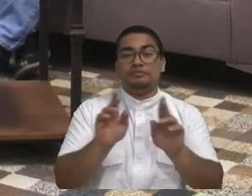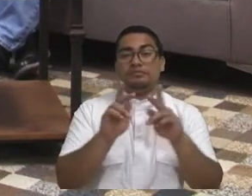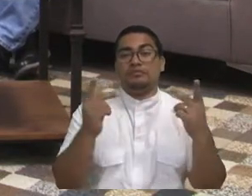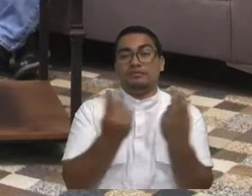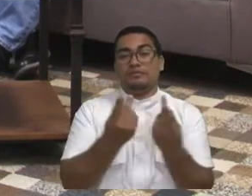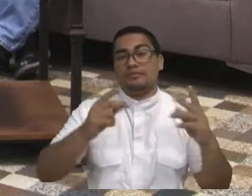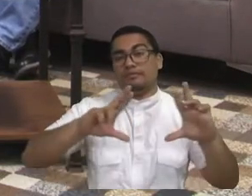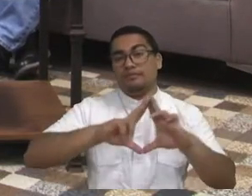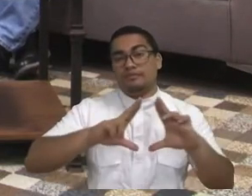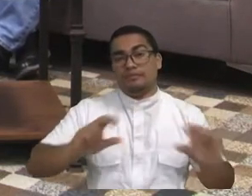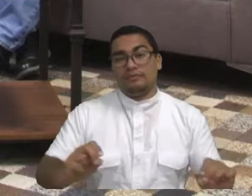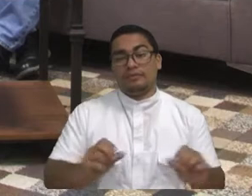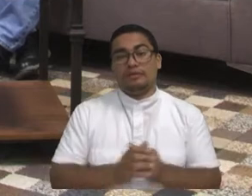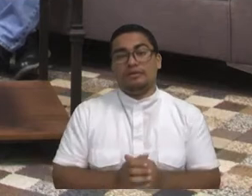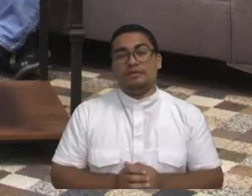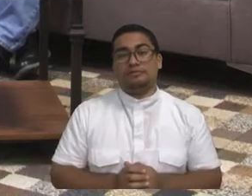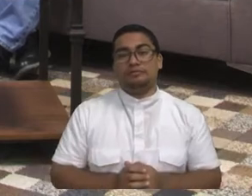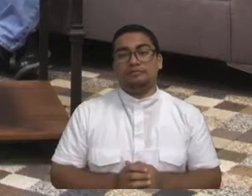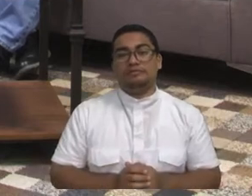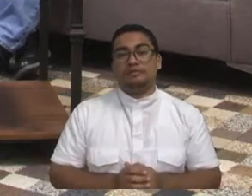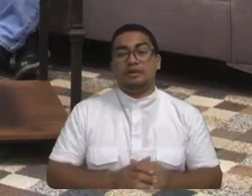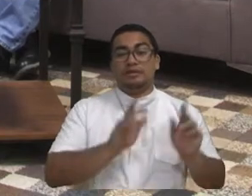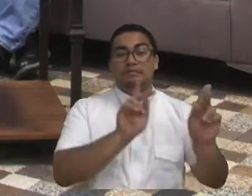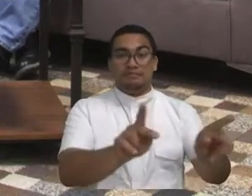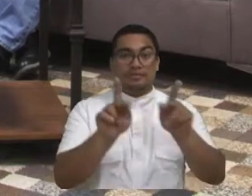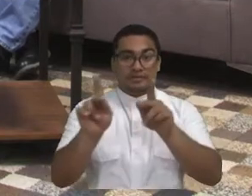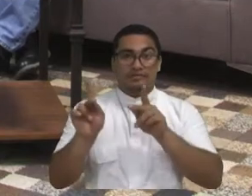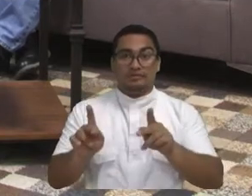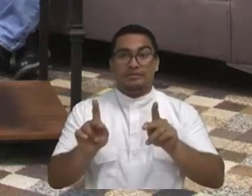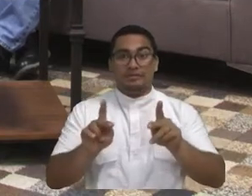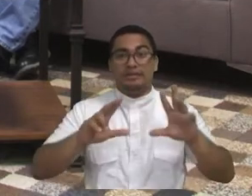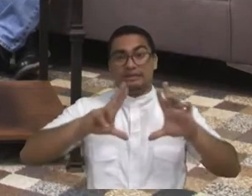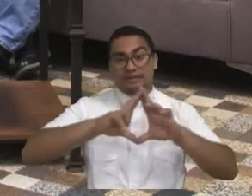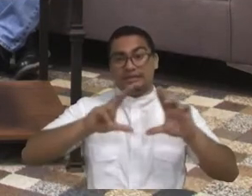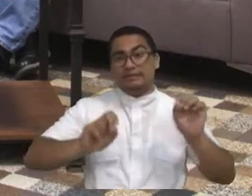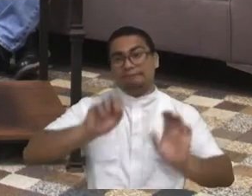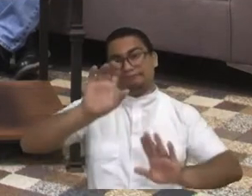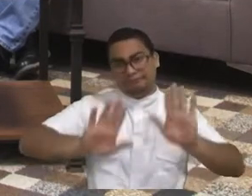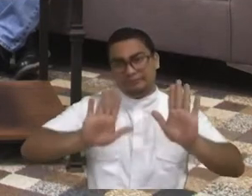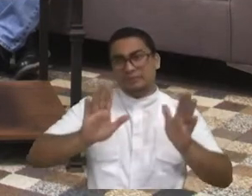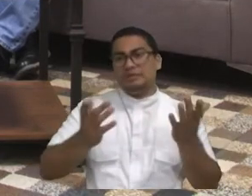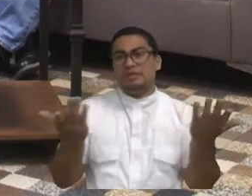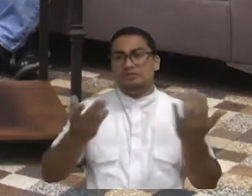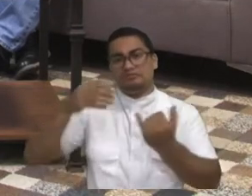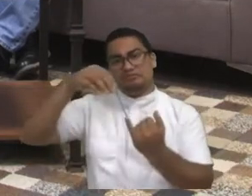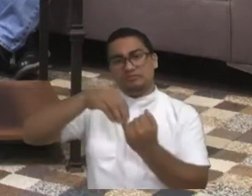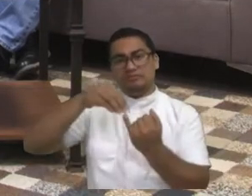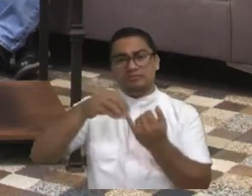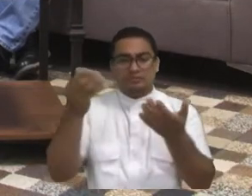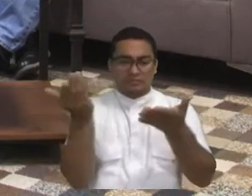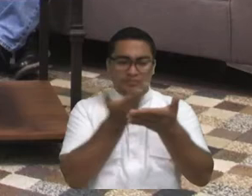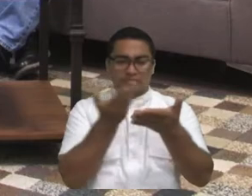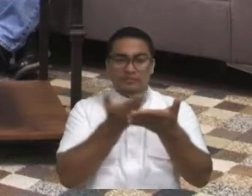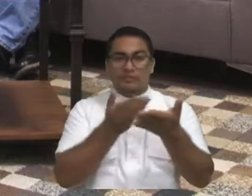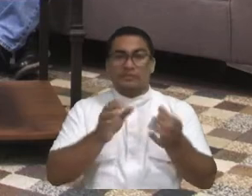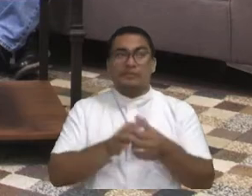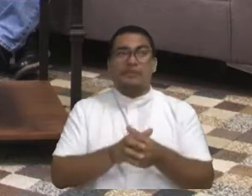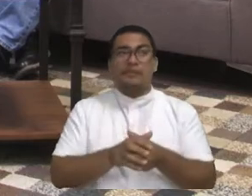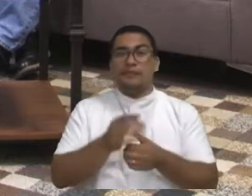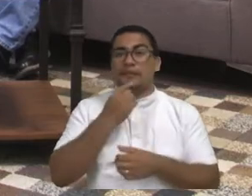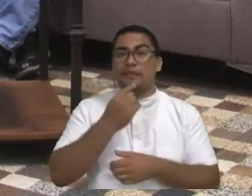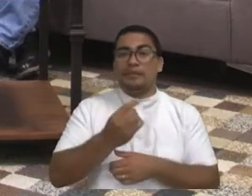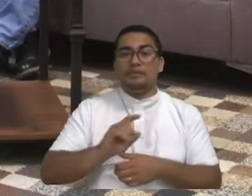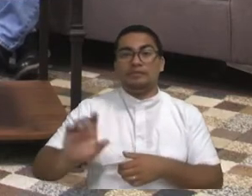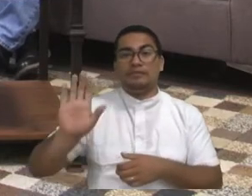verdad quiénes son los protagonistas de la educación técnica la formación profesional en este país por ese compromiso